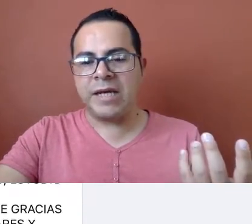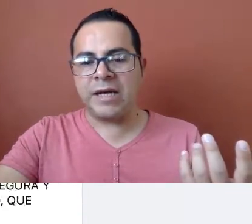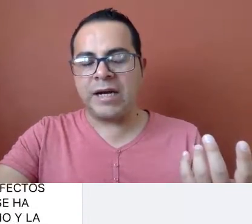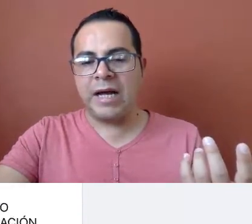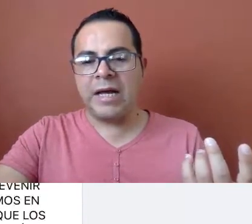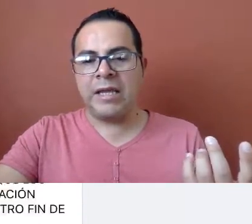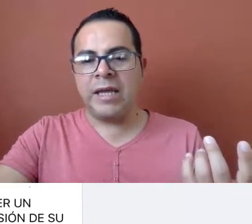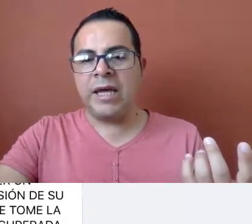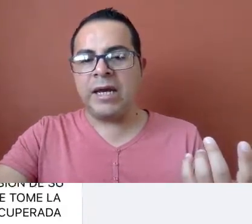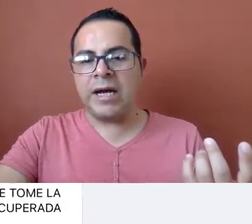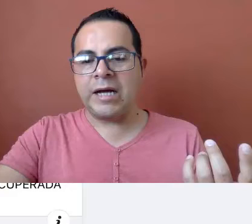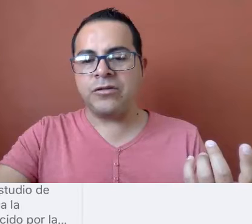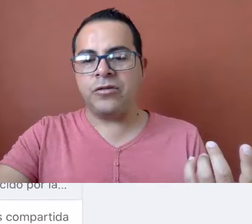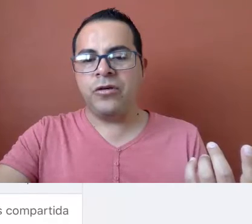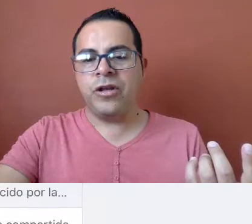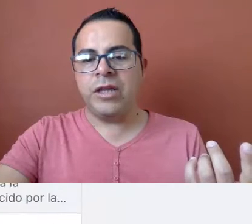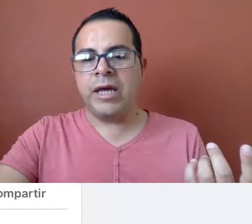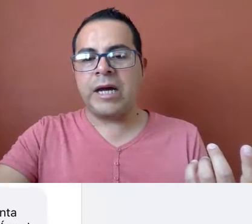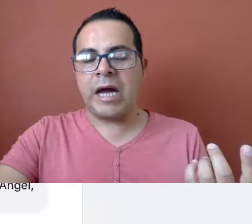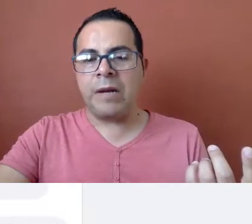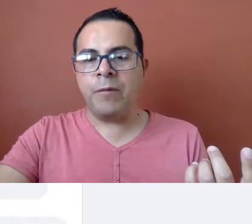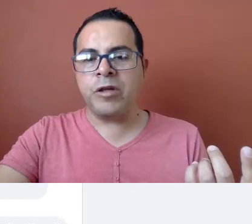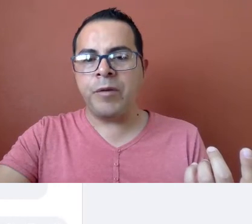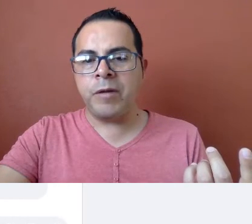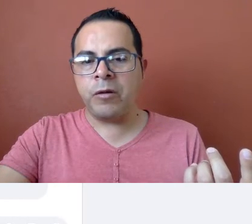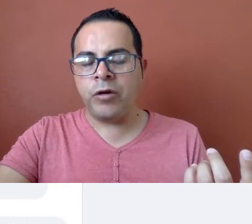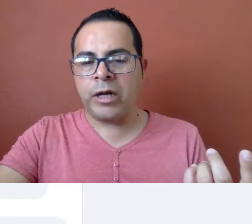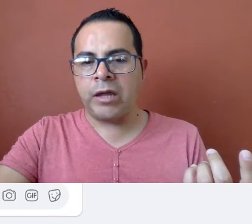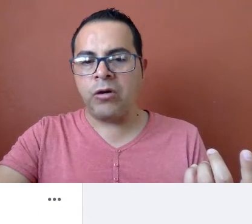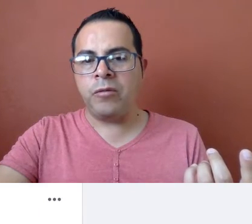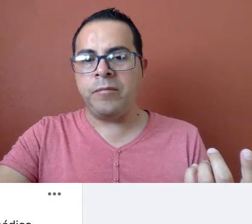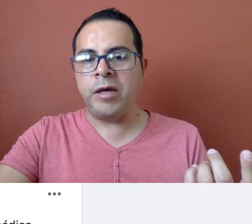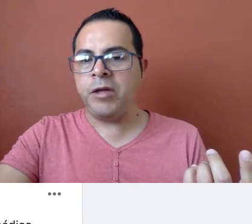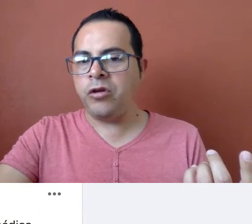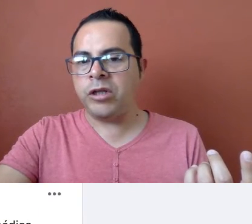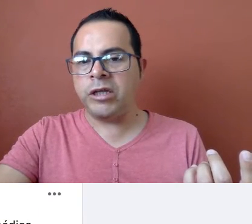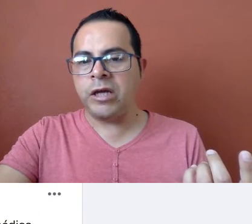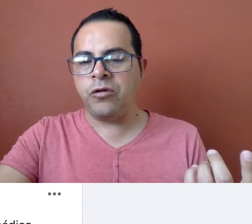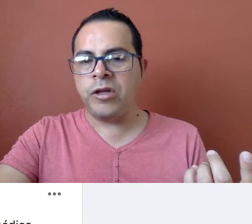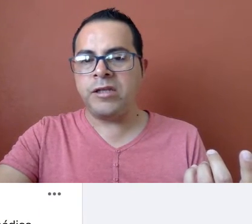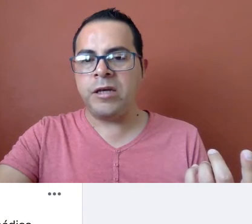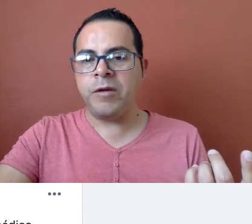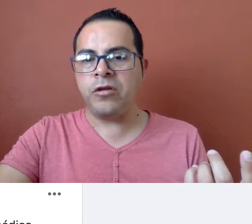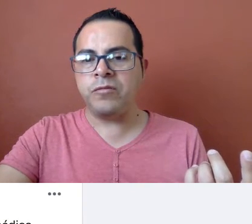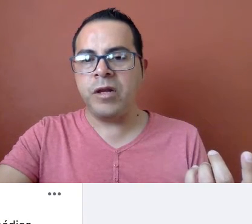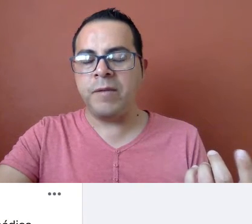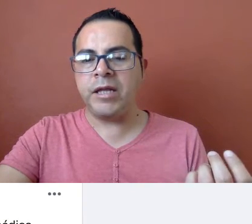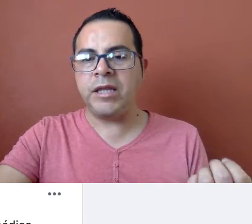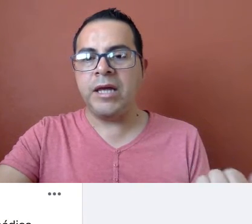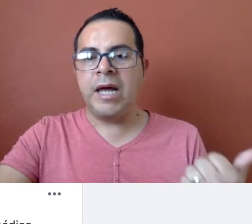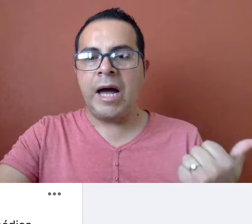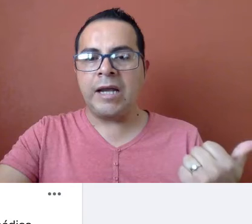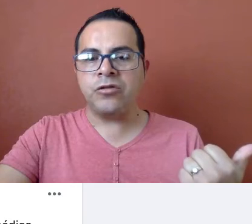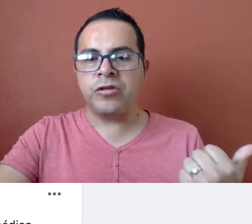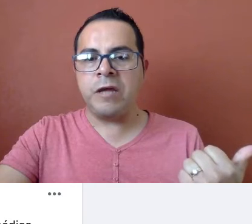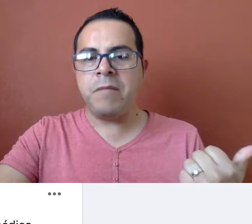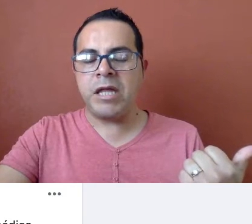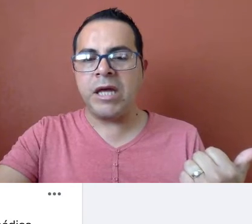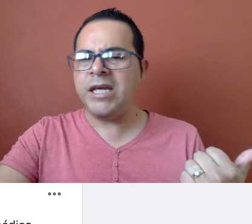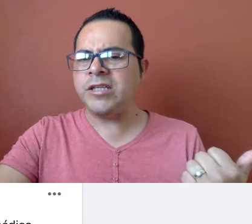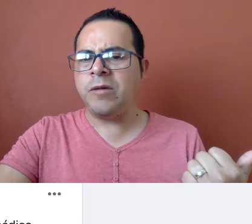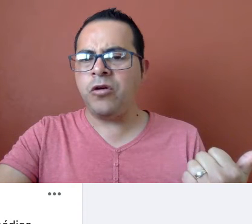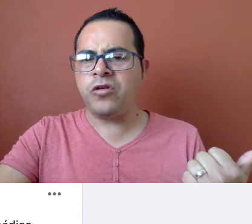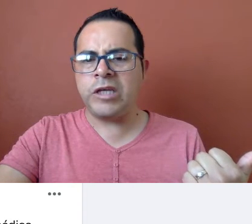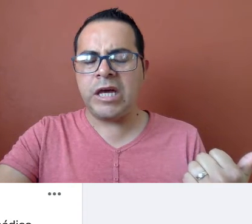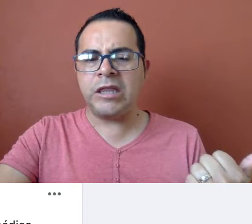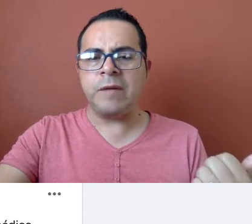emitido acerca del caso de Carla. Vemos el primer comunicado, lo emitió el 31 de diciembre de 2020 a las